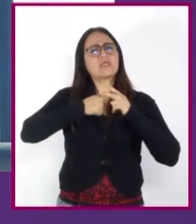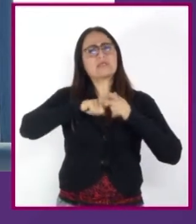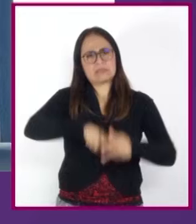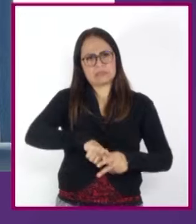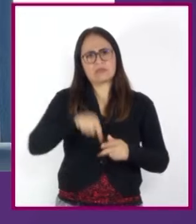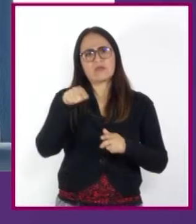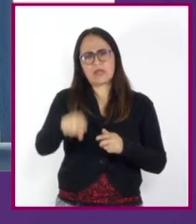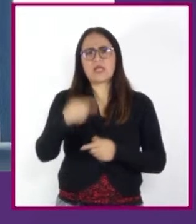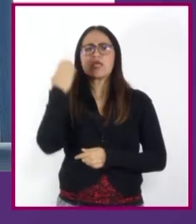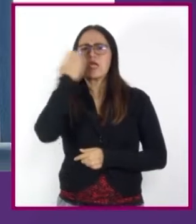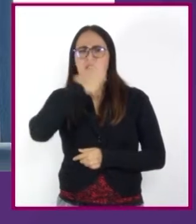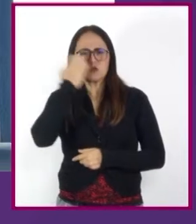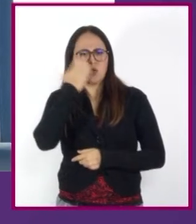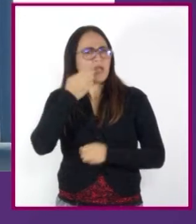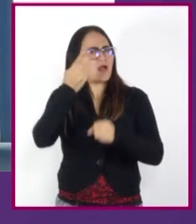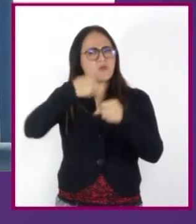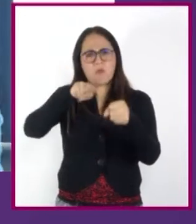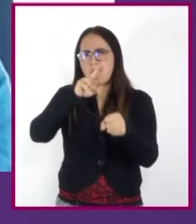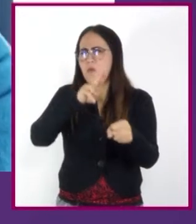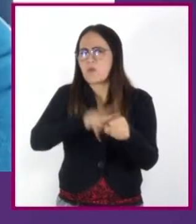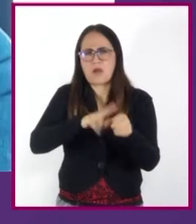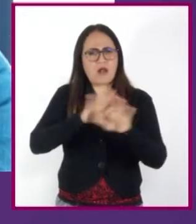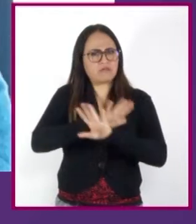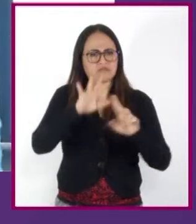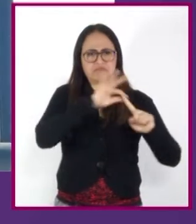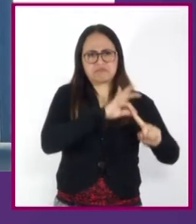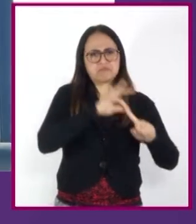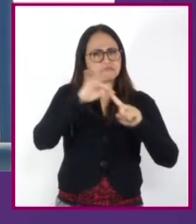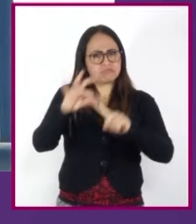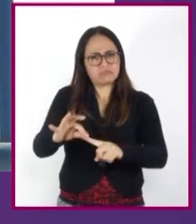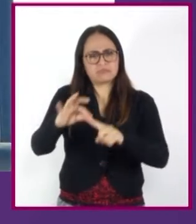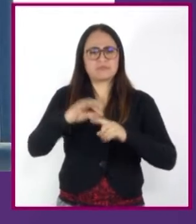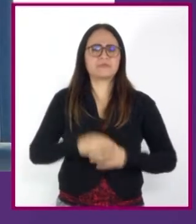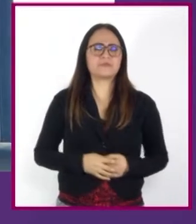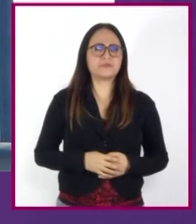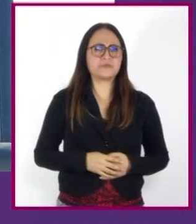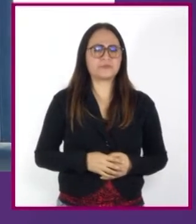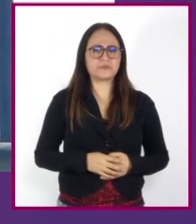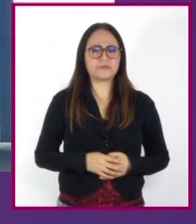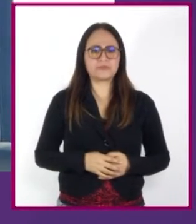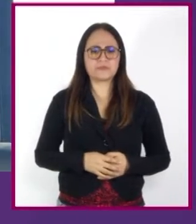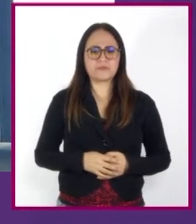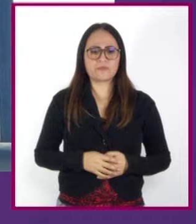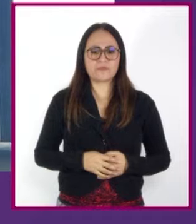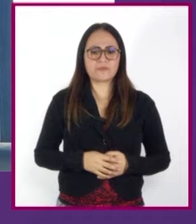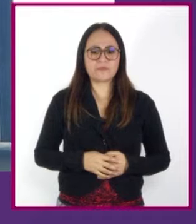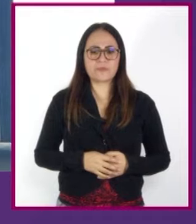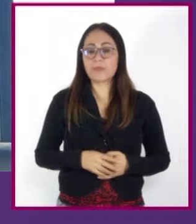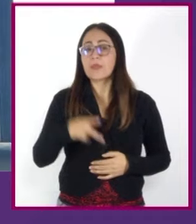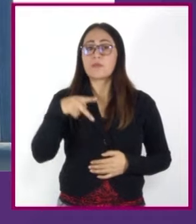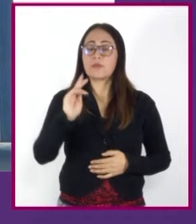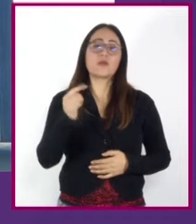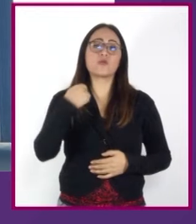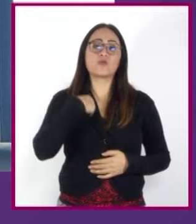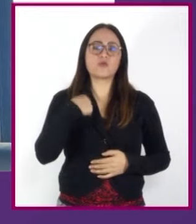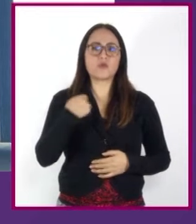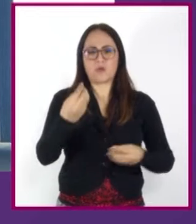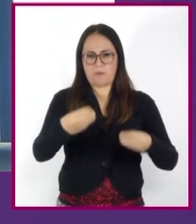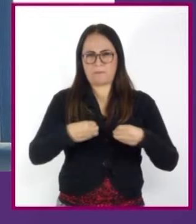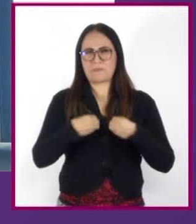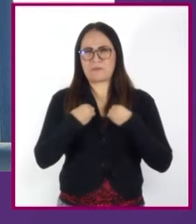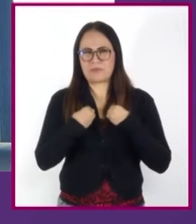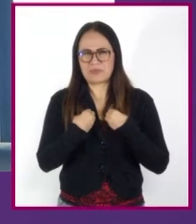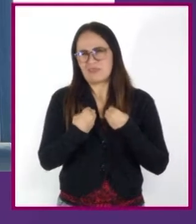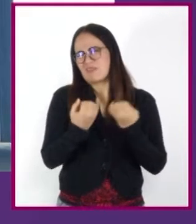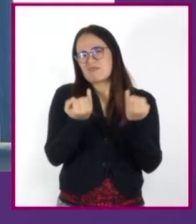escuelas completamente convencionales, pero aquí es donde pasé por una etapa de mi vida en la que pasamos muchos